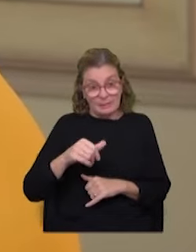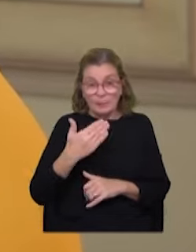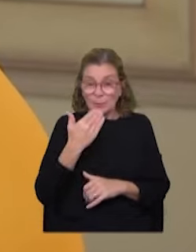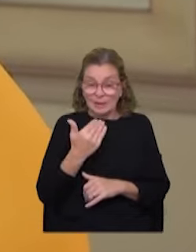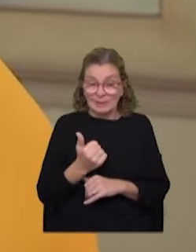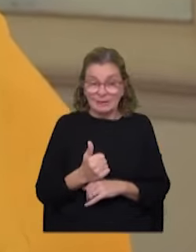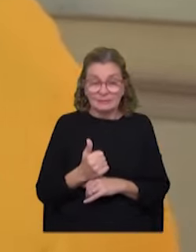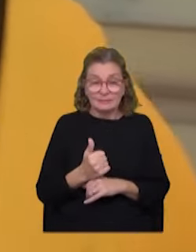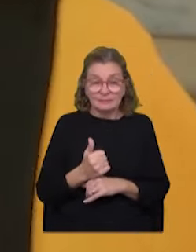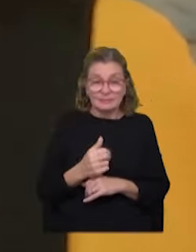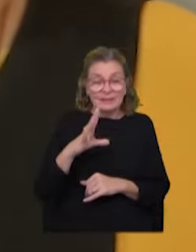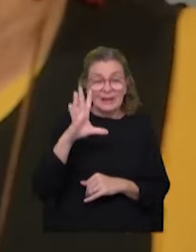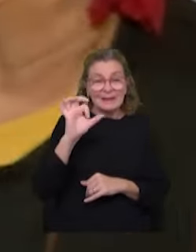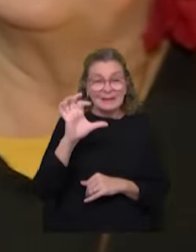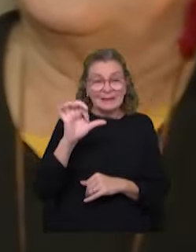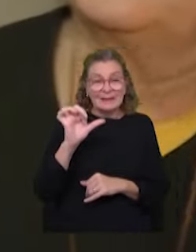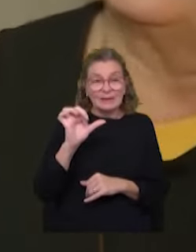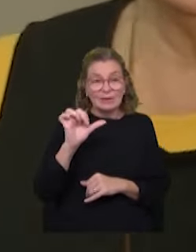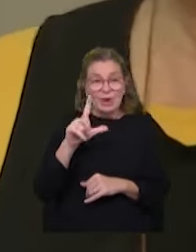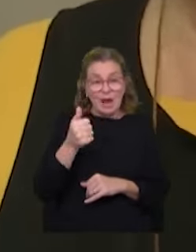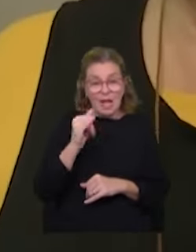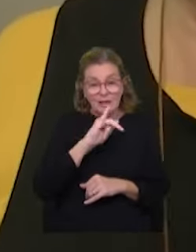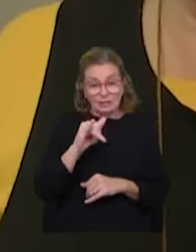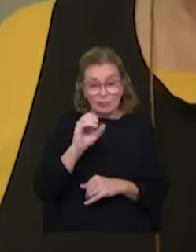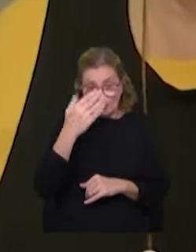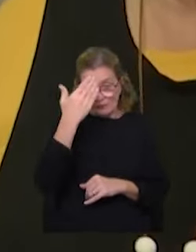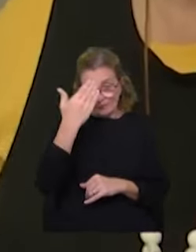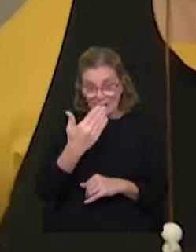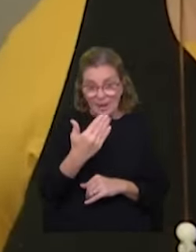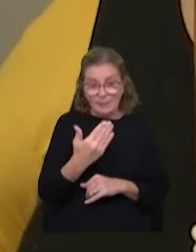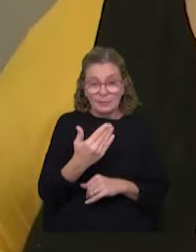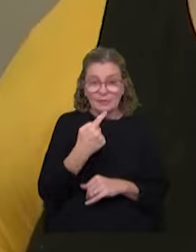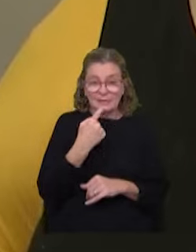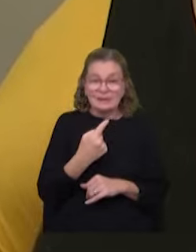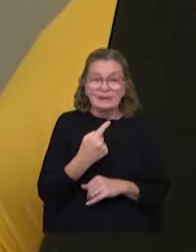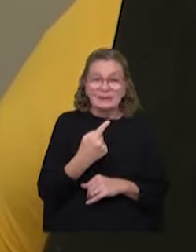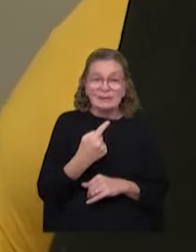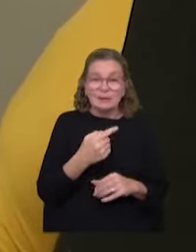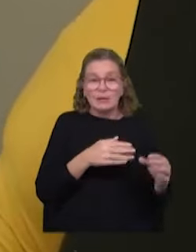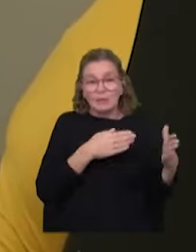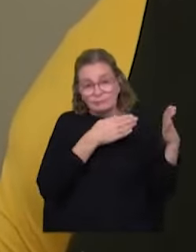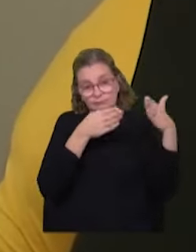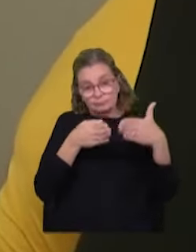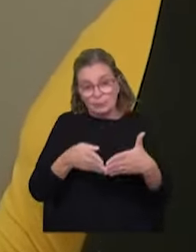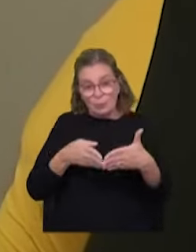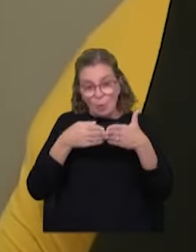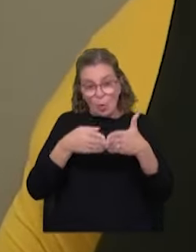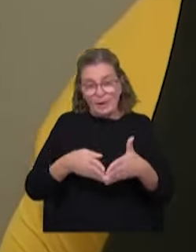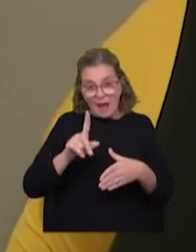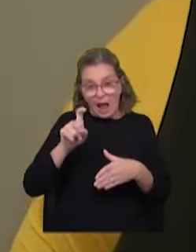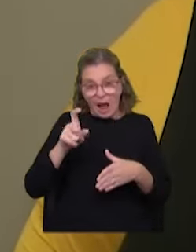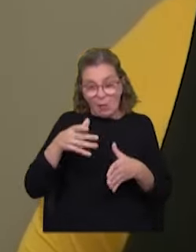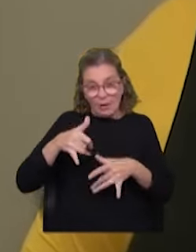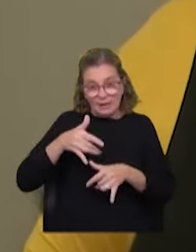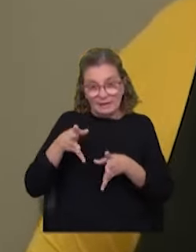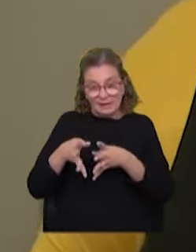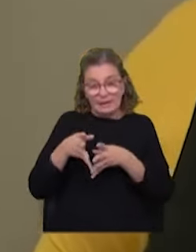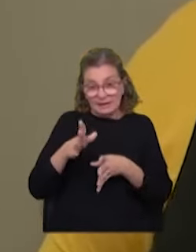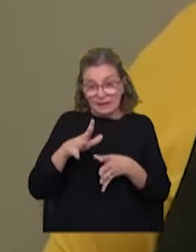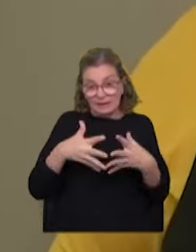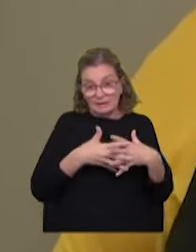gracias la senadora Sandra lazo del frente amplio respecto al arribo de este buque de guerra de Estados